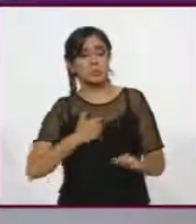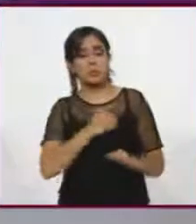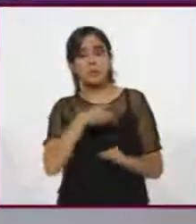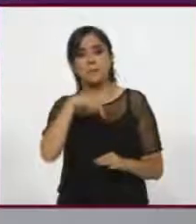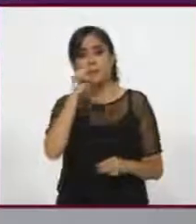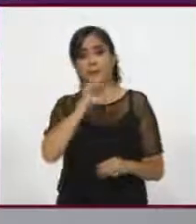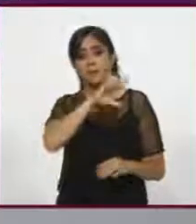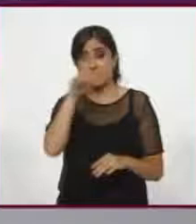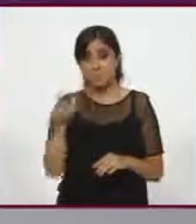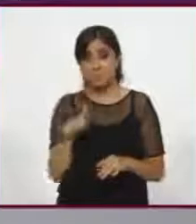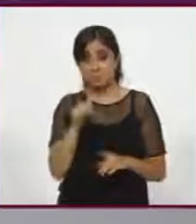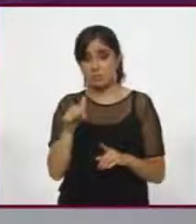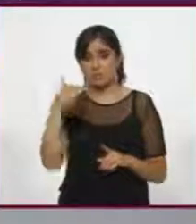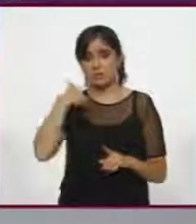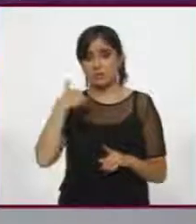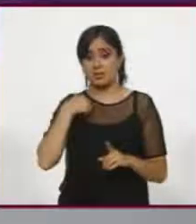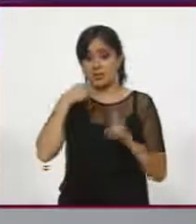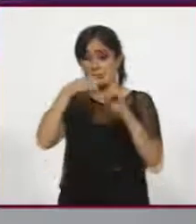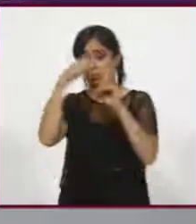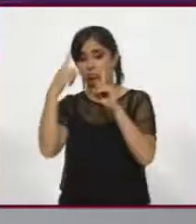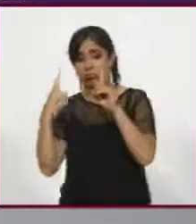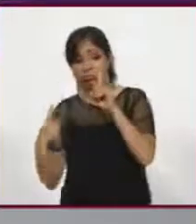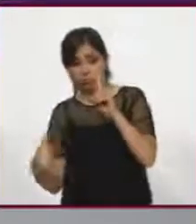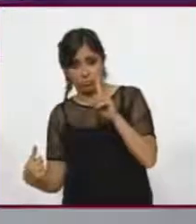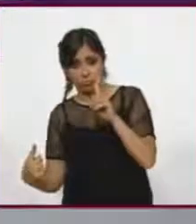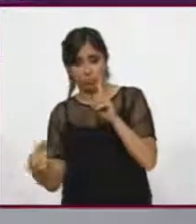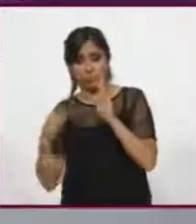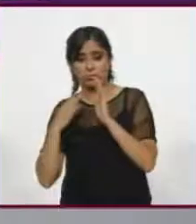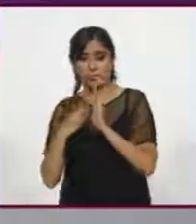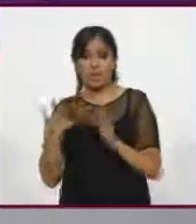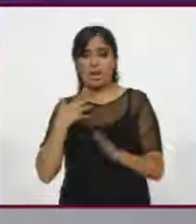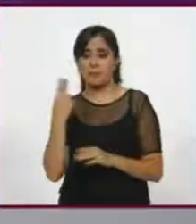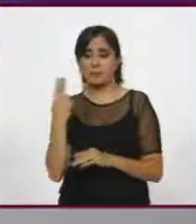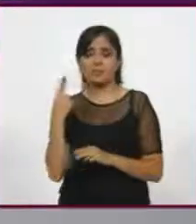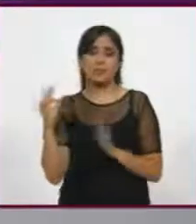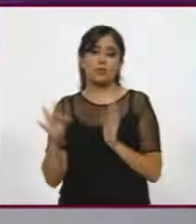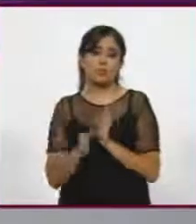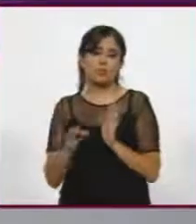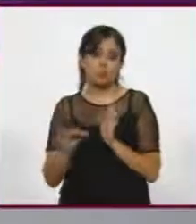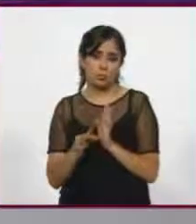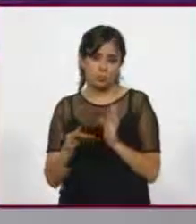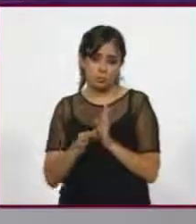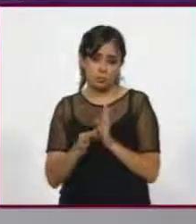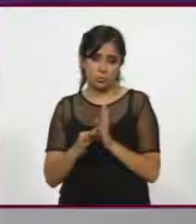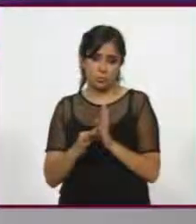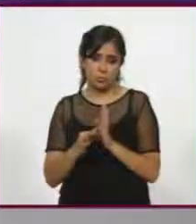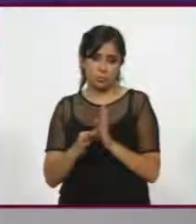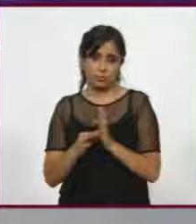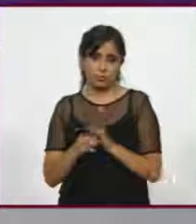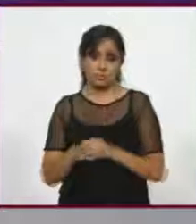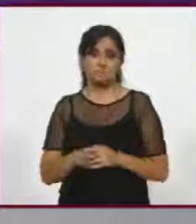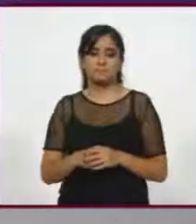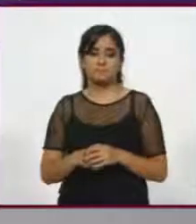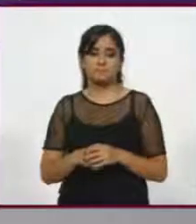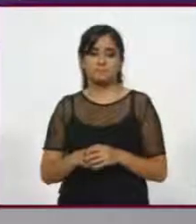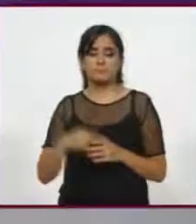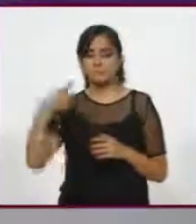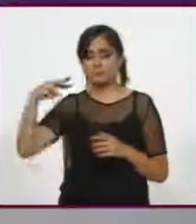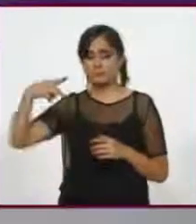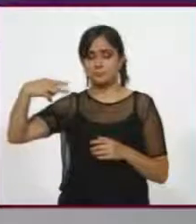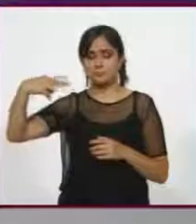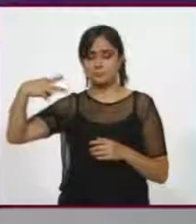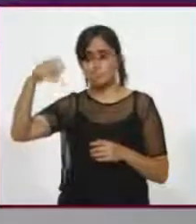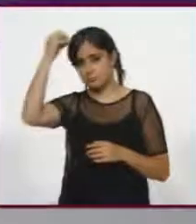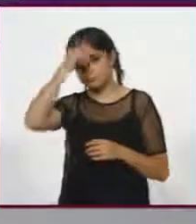para nosotros mismos, esta brecha ya se abrió a 25 puntos. Es decir, ambas